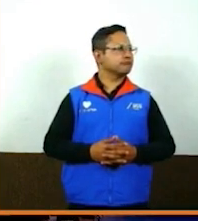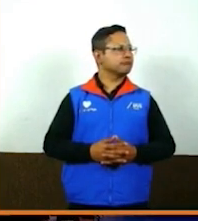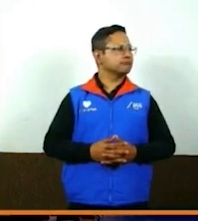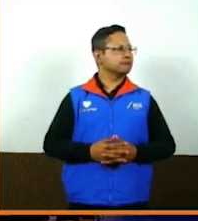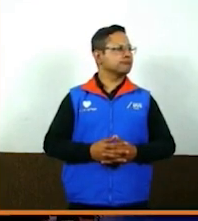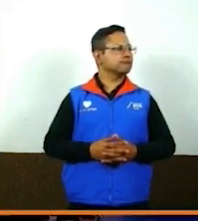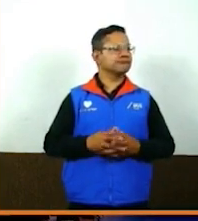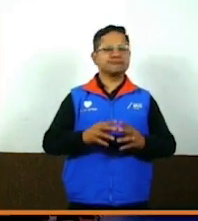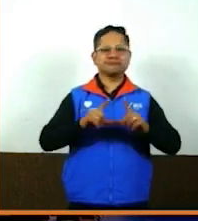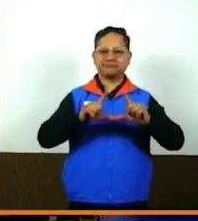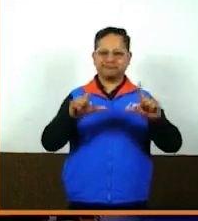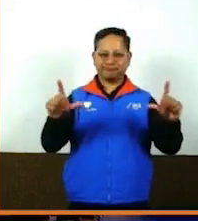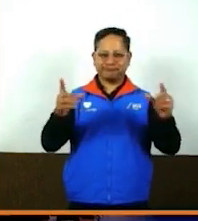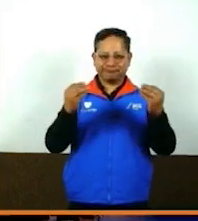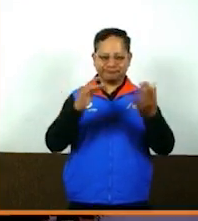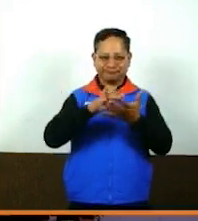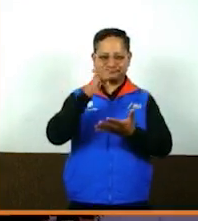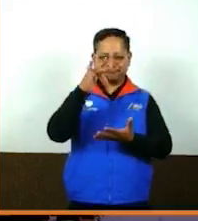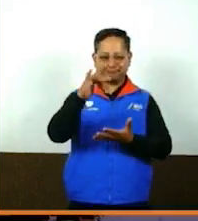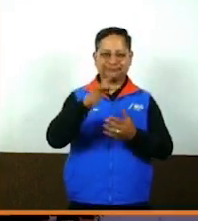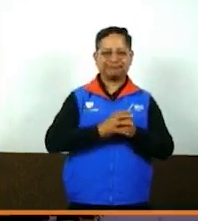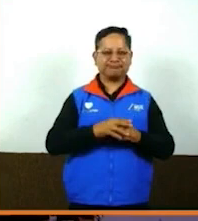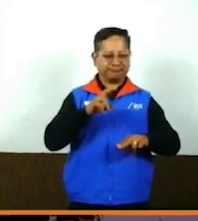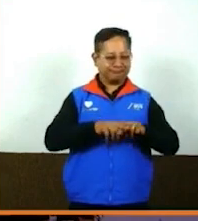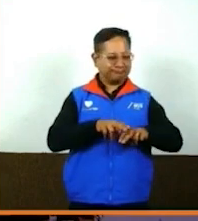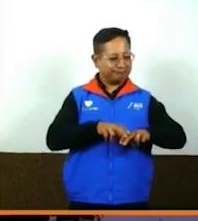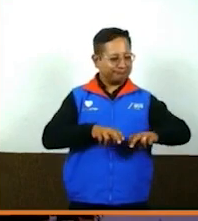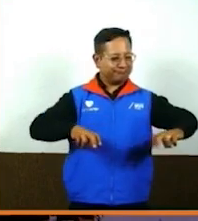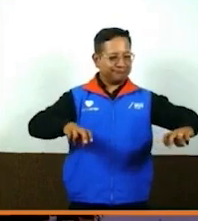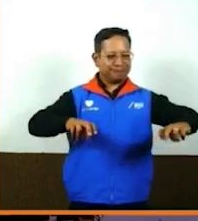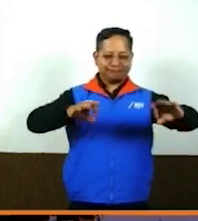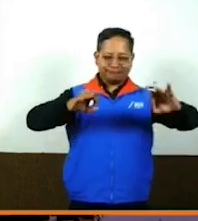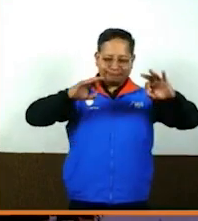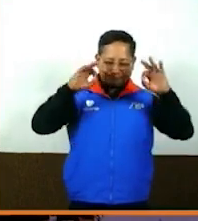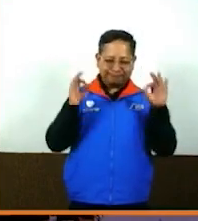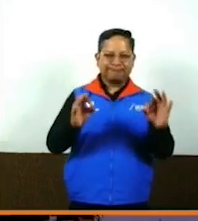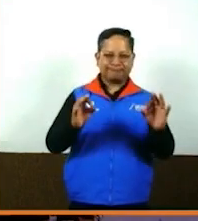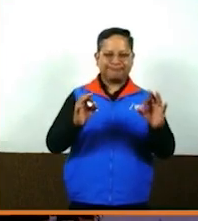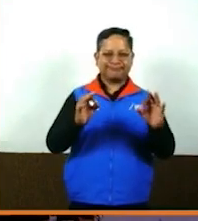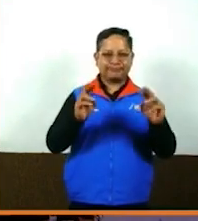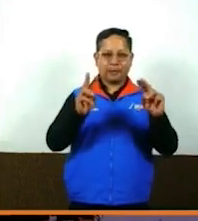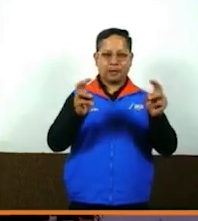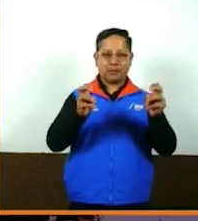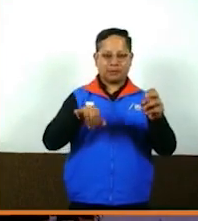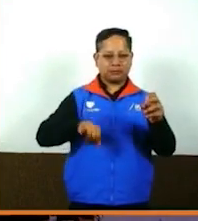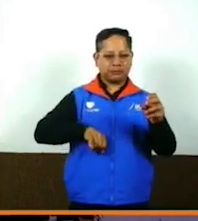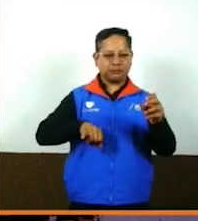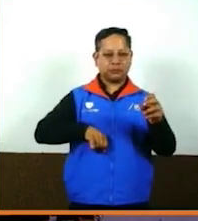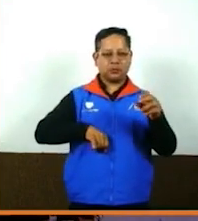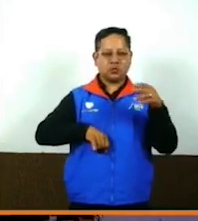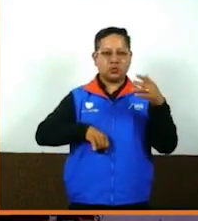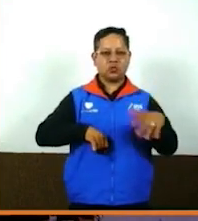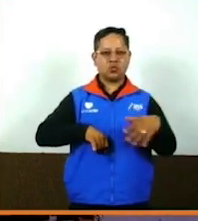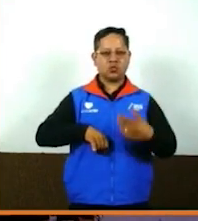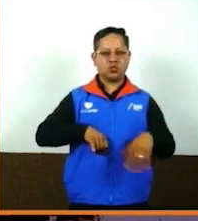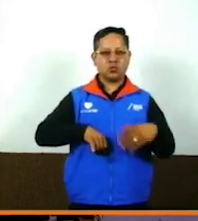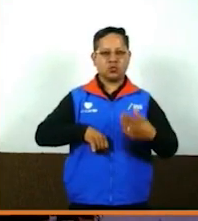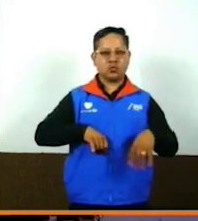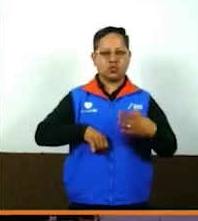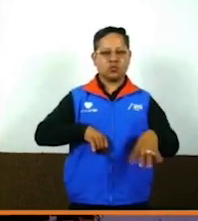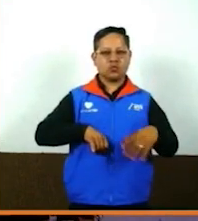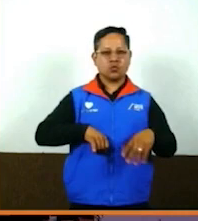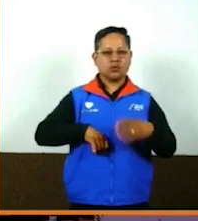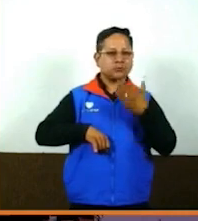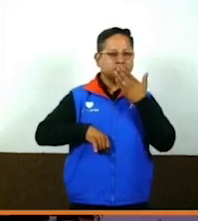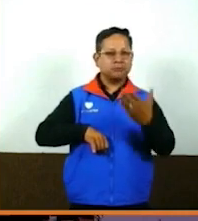Listo. Muchísimas gracias por este panel de 10. Estos temas súper interesantes. Este panel de 4 que fue de 10. No,